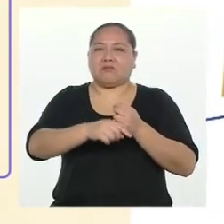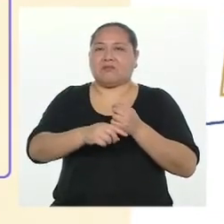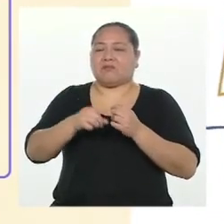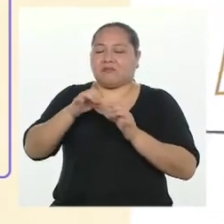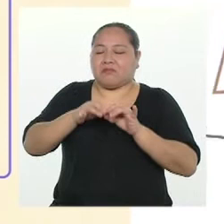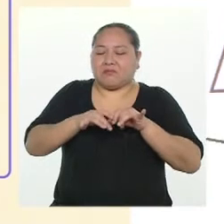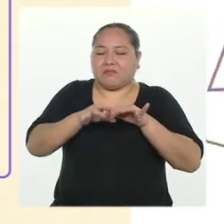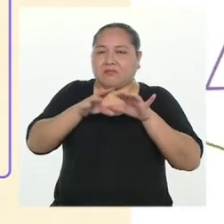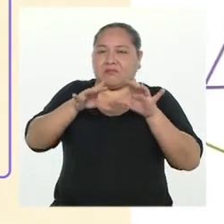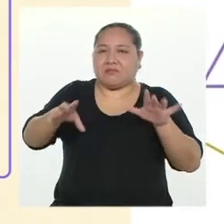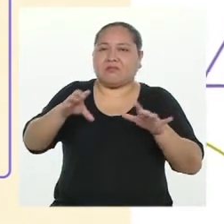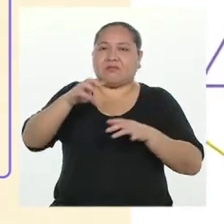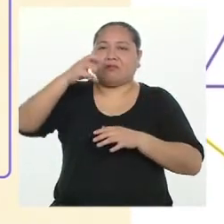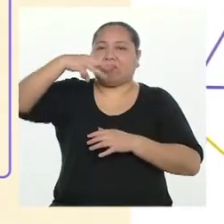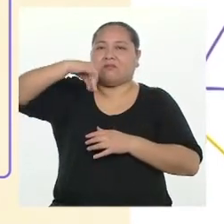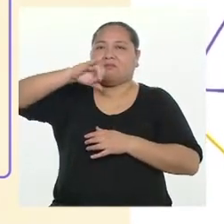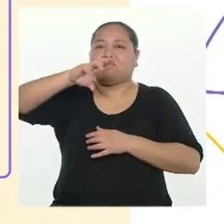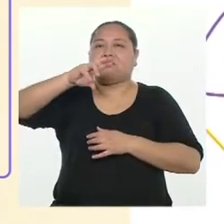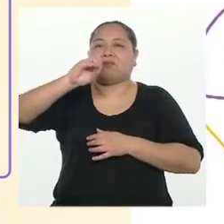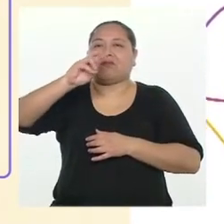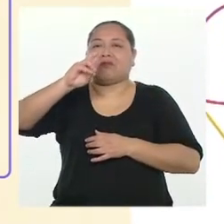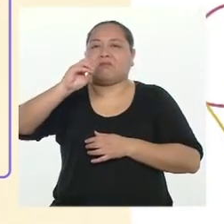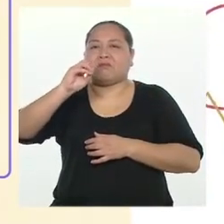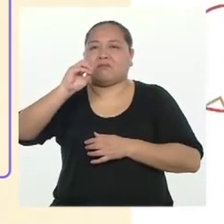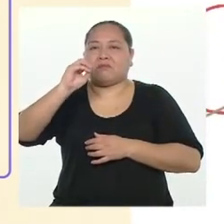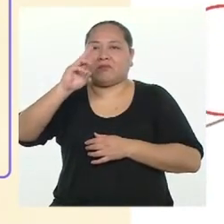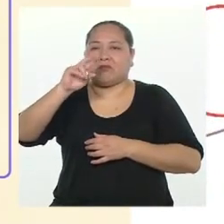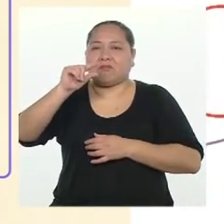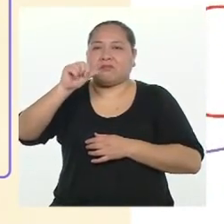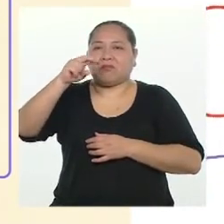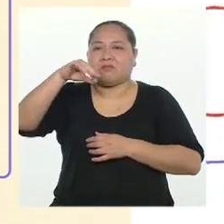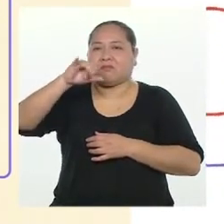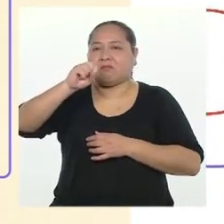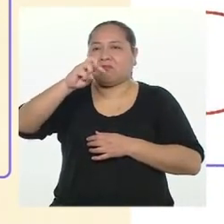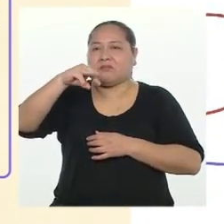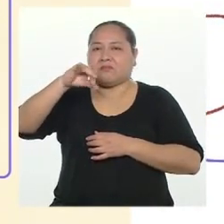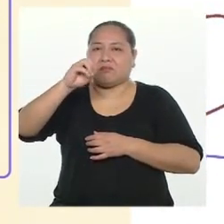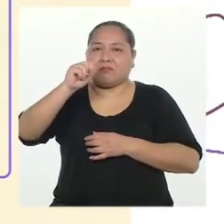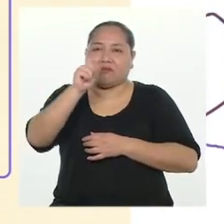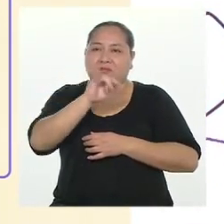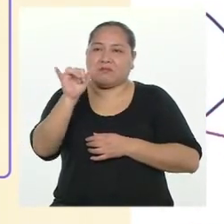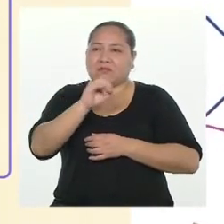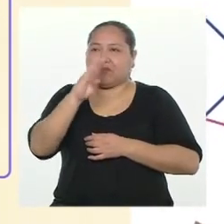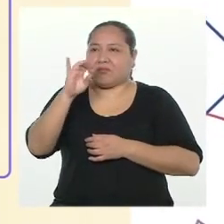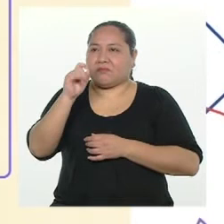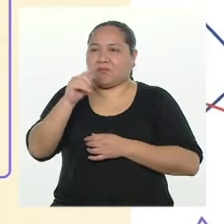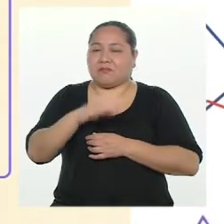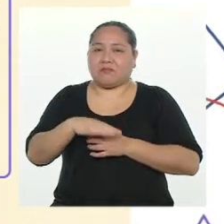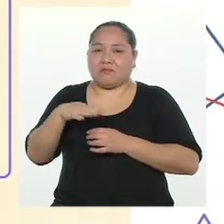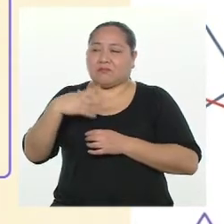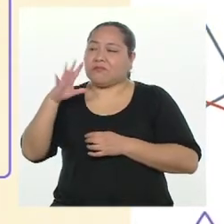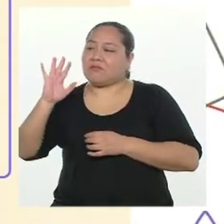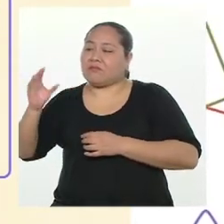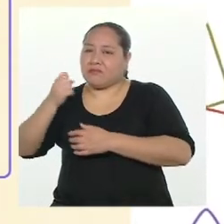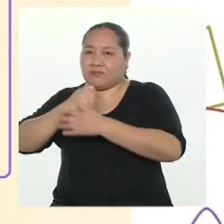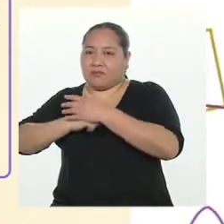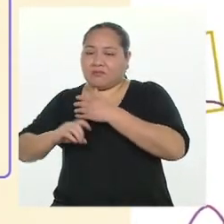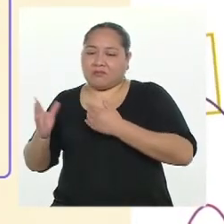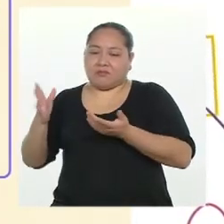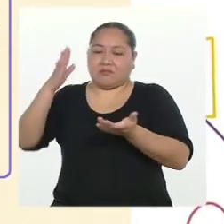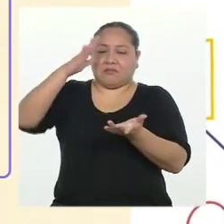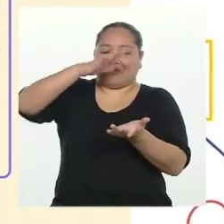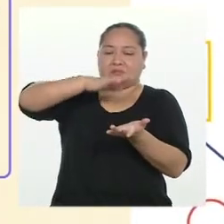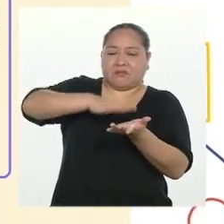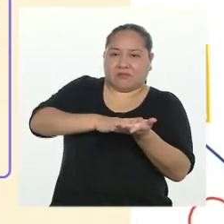que crezcan cultivos de microorganismos como las bacterias. Después que su hijo pusiera la mano sobre este medio